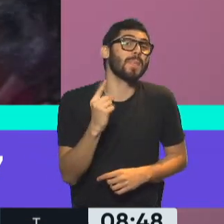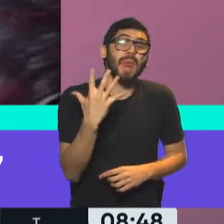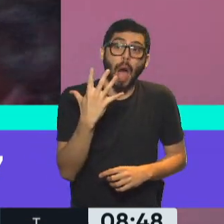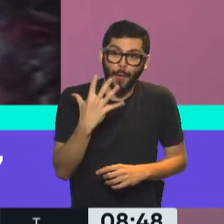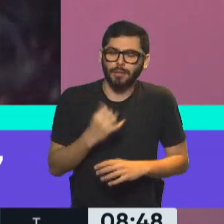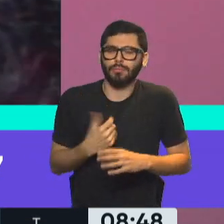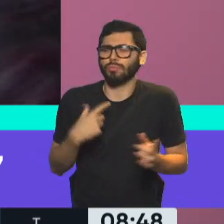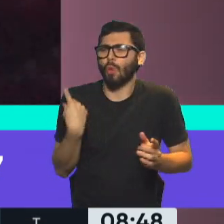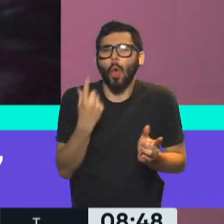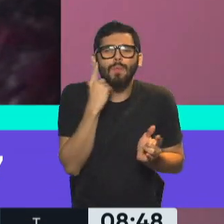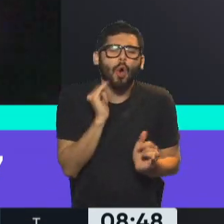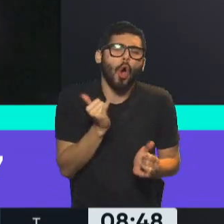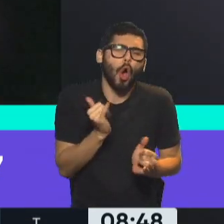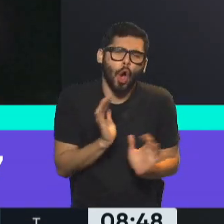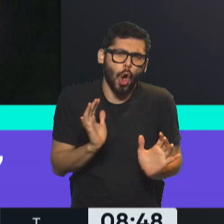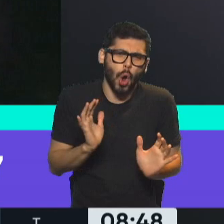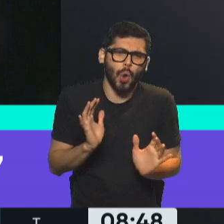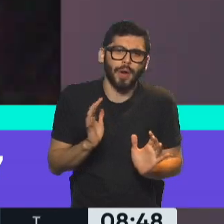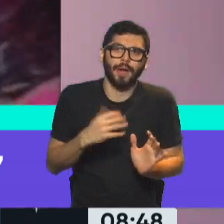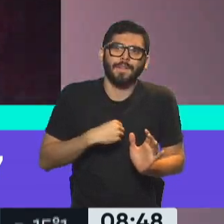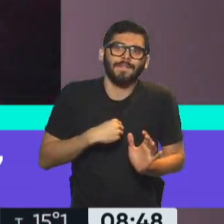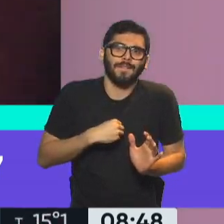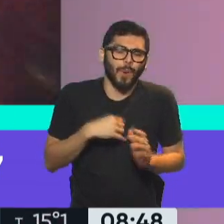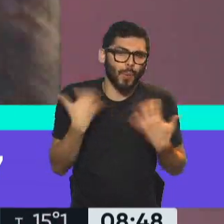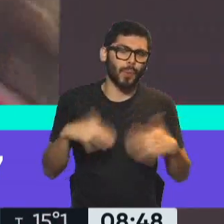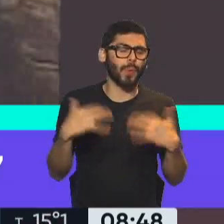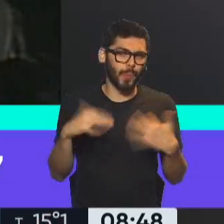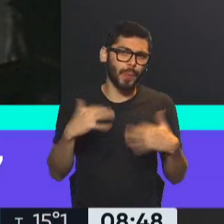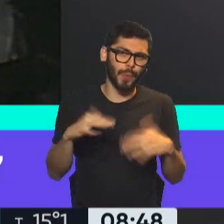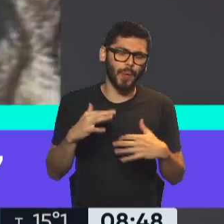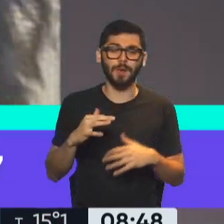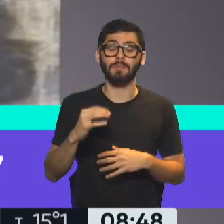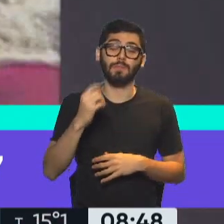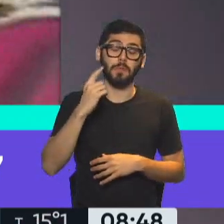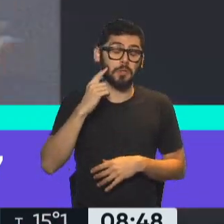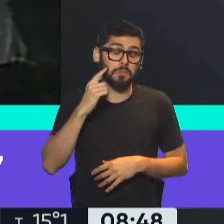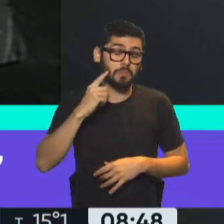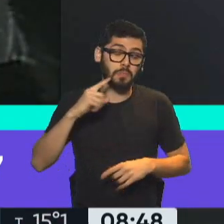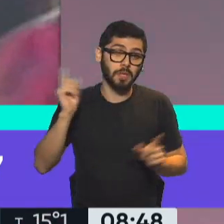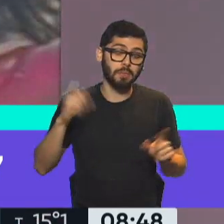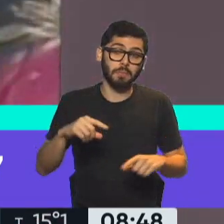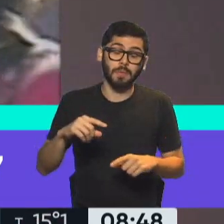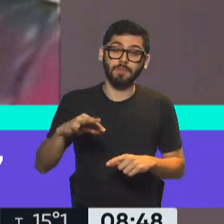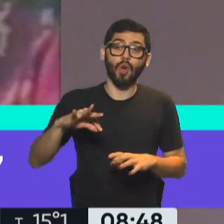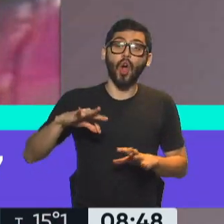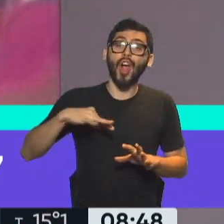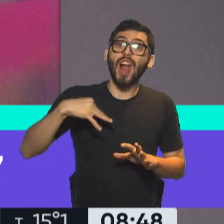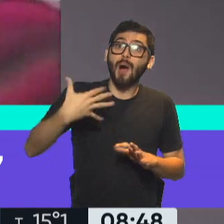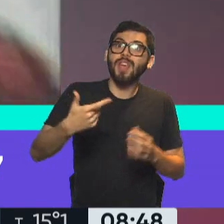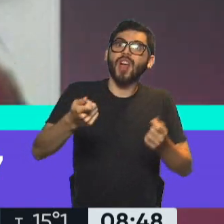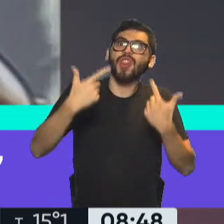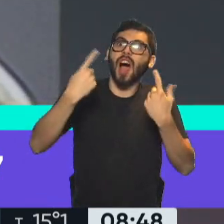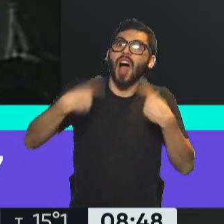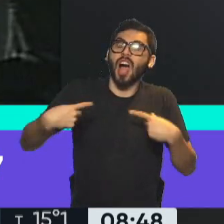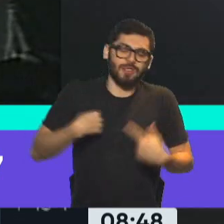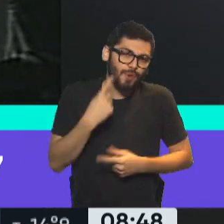jovencitos todos y con tantas esperanzas que nunca pensé realmente que la vida a mí me iba a dar tantas cosas